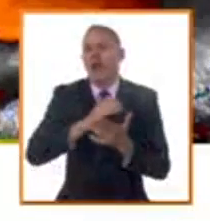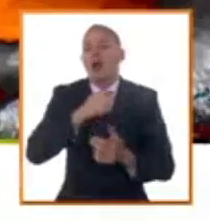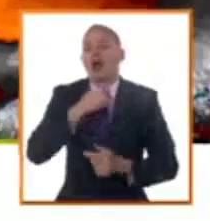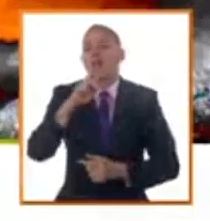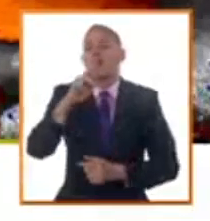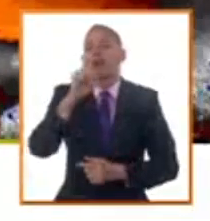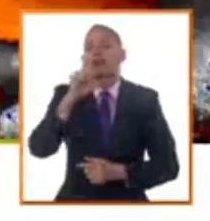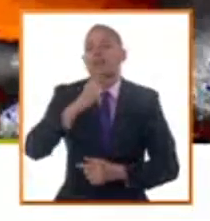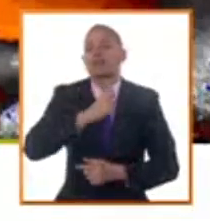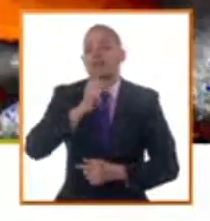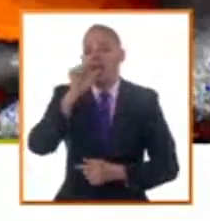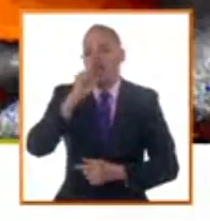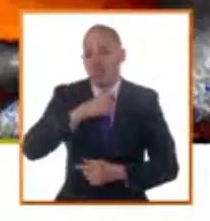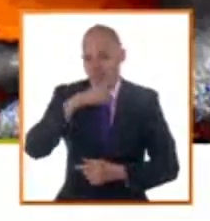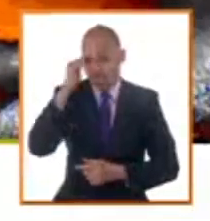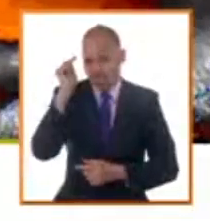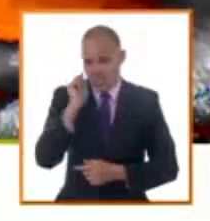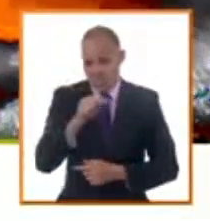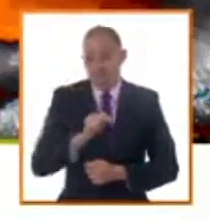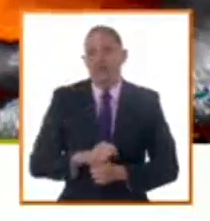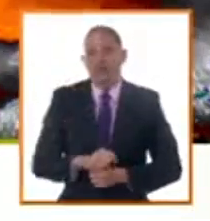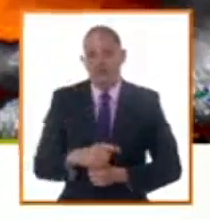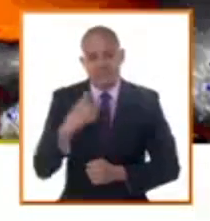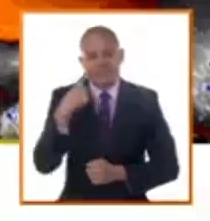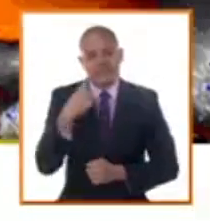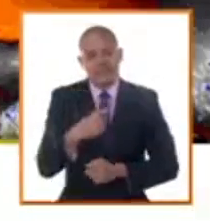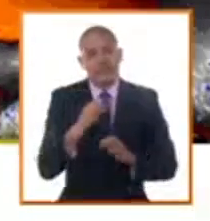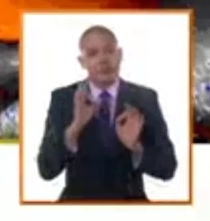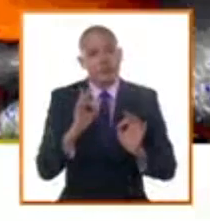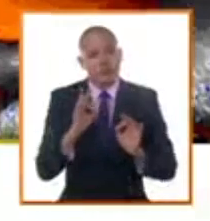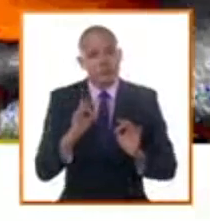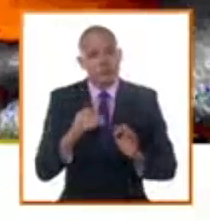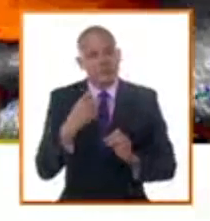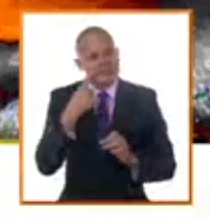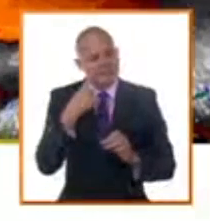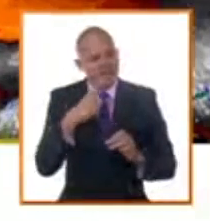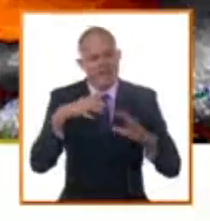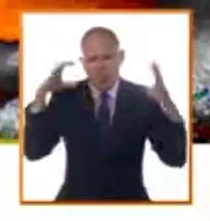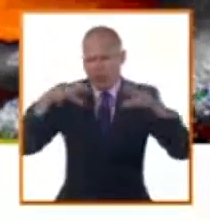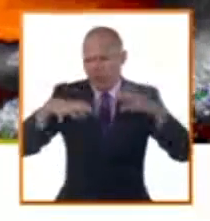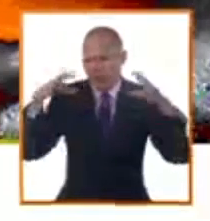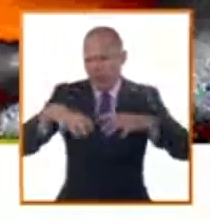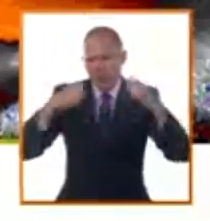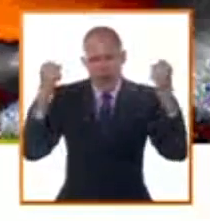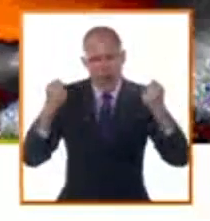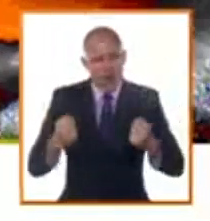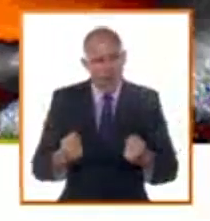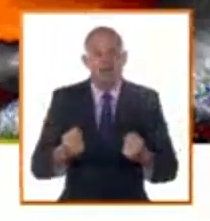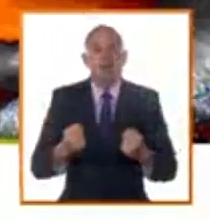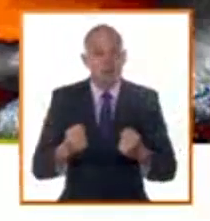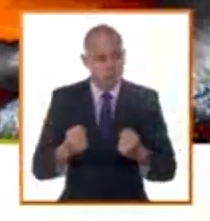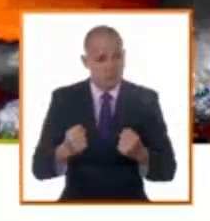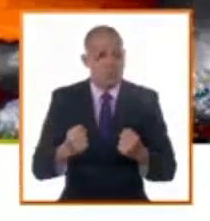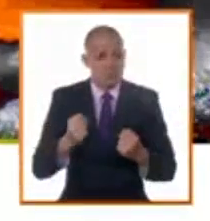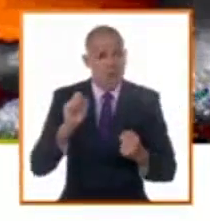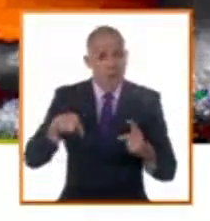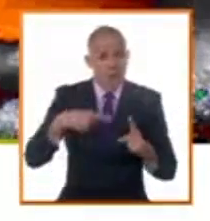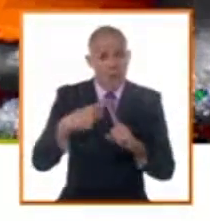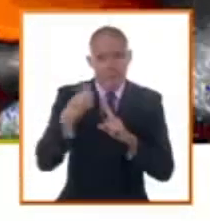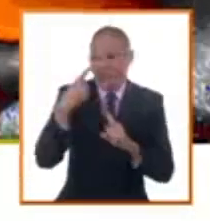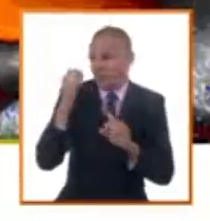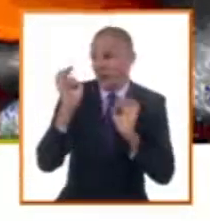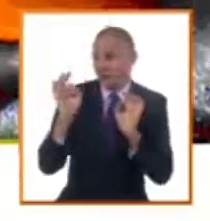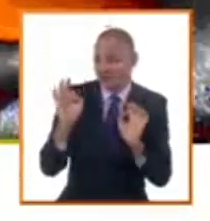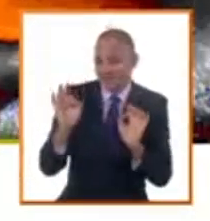muy intenso porque ese es el flujo húmedo de esos días que influía sobre las regiones central y oriental. En la imagen se ve claramente